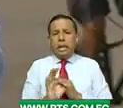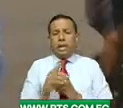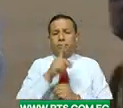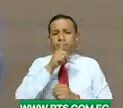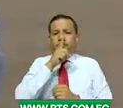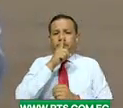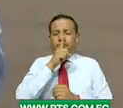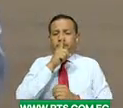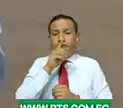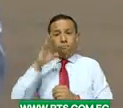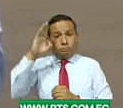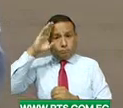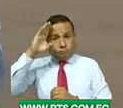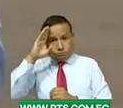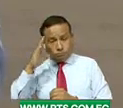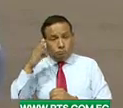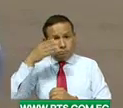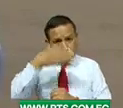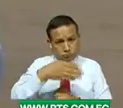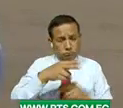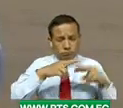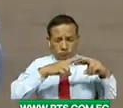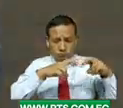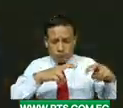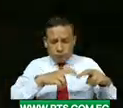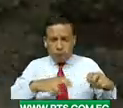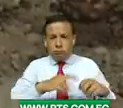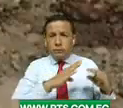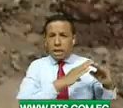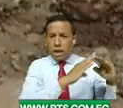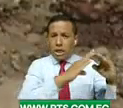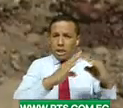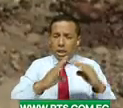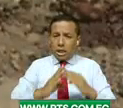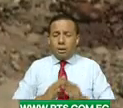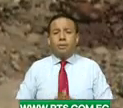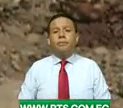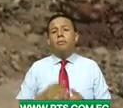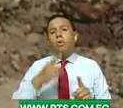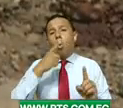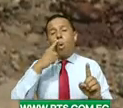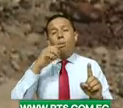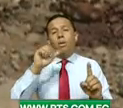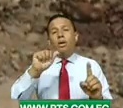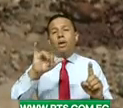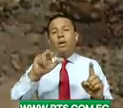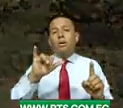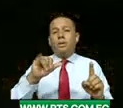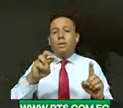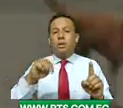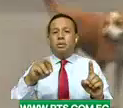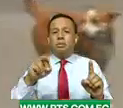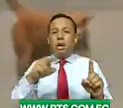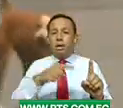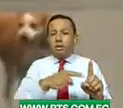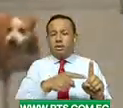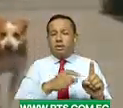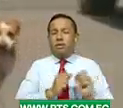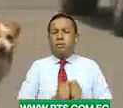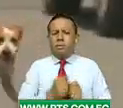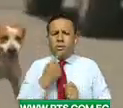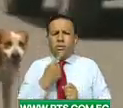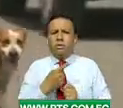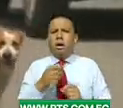las investigaciones en las casas aledañas. A Gilmar González lo mataron a media cuadra de su casa con